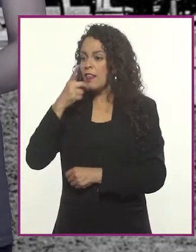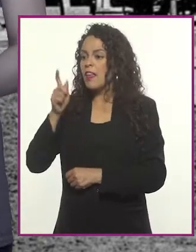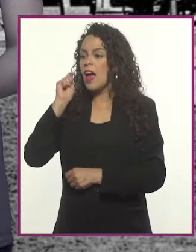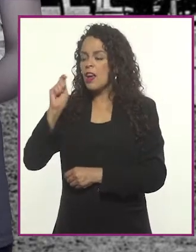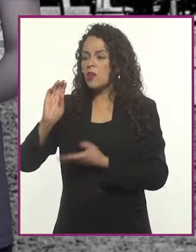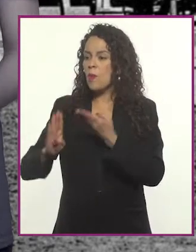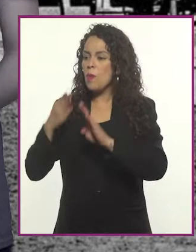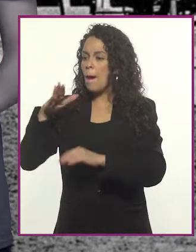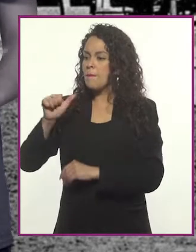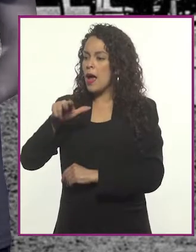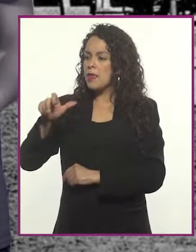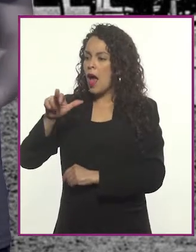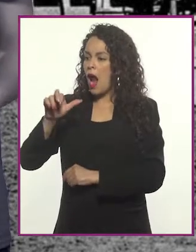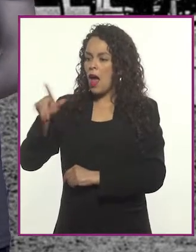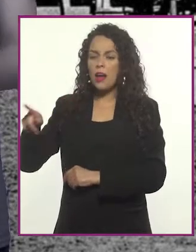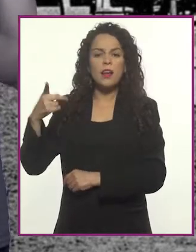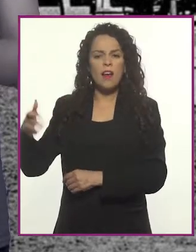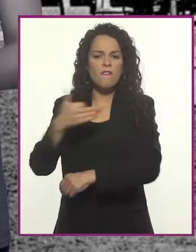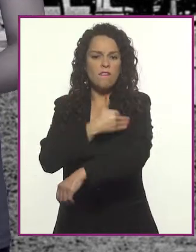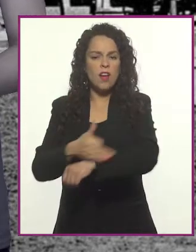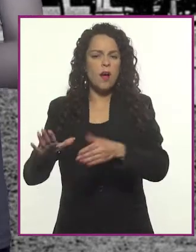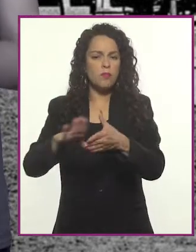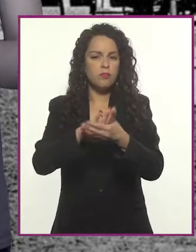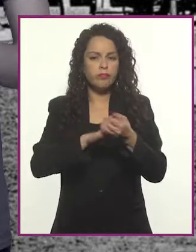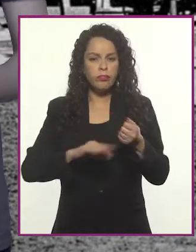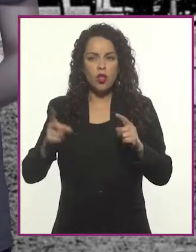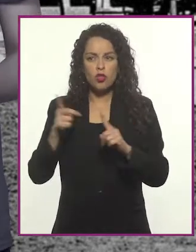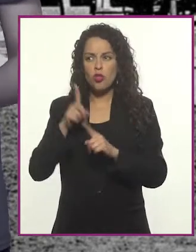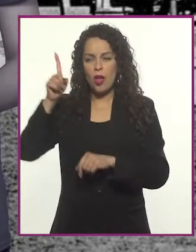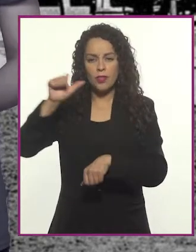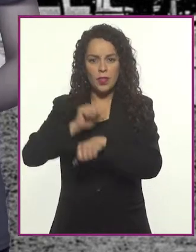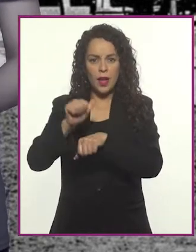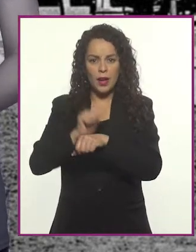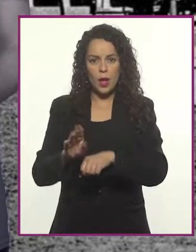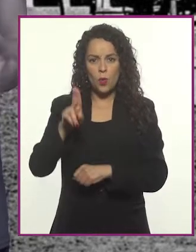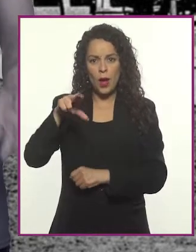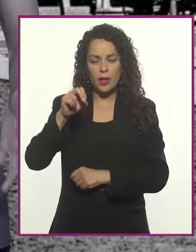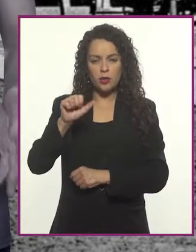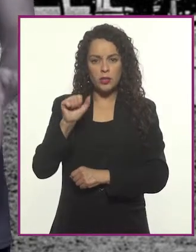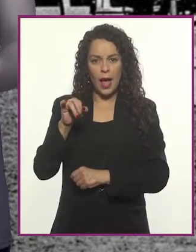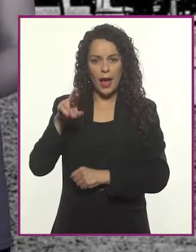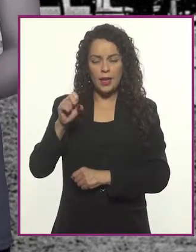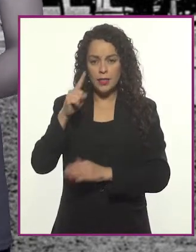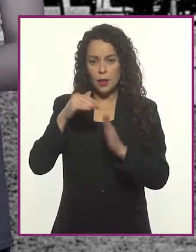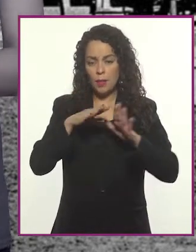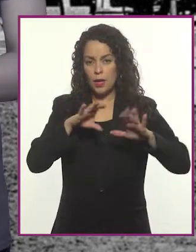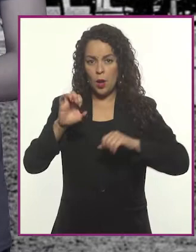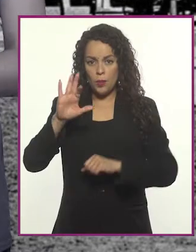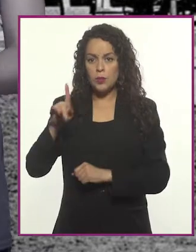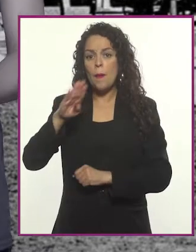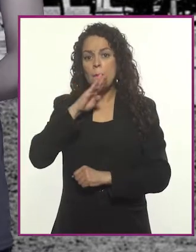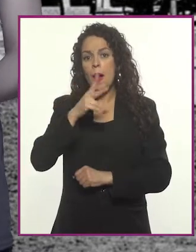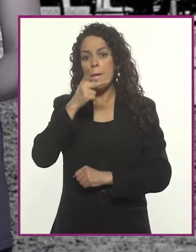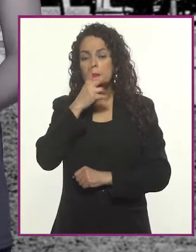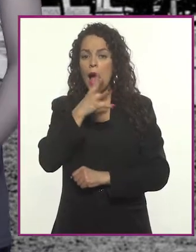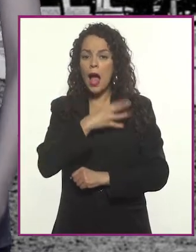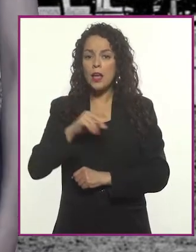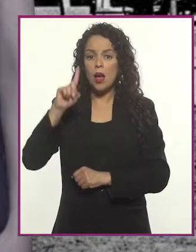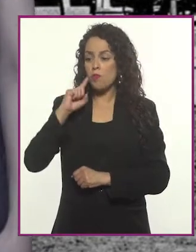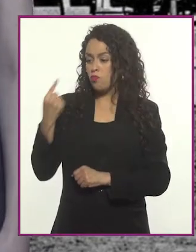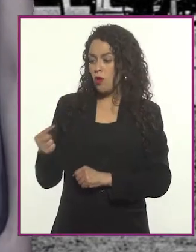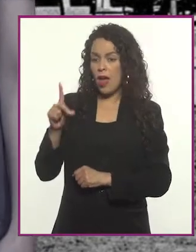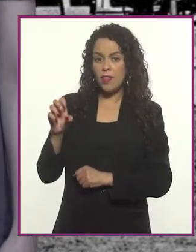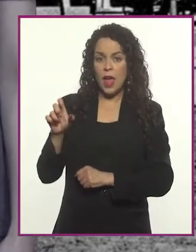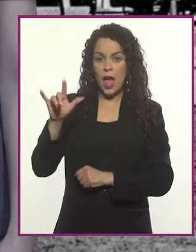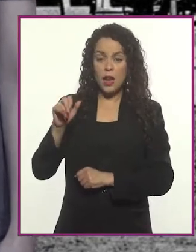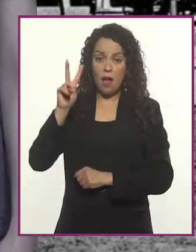Mañara, una familia de clase media en Buenos Aires de 1950. Son mamá, papá y la hija, Delia, que